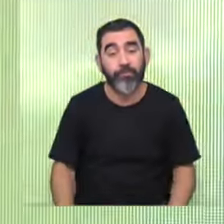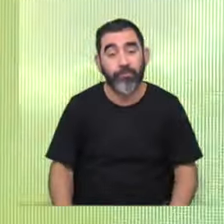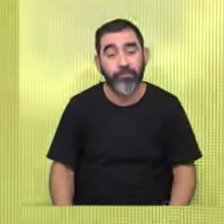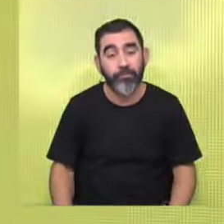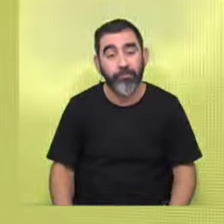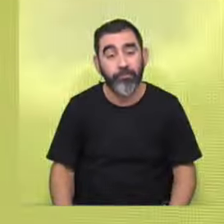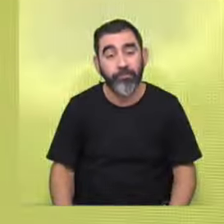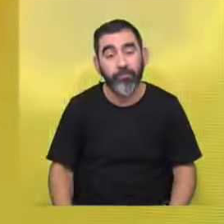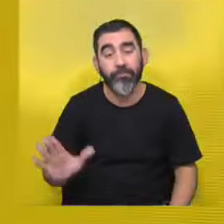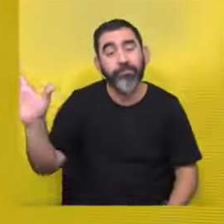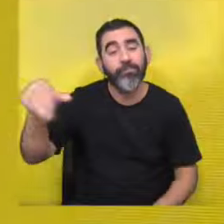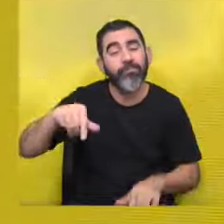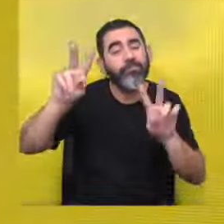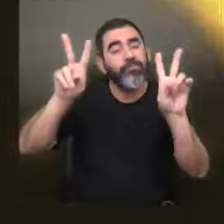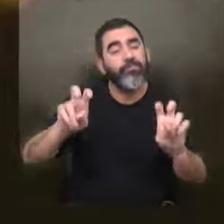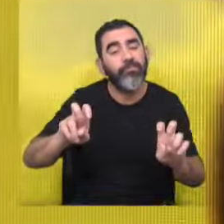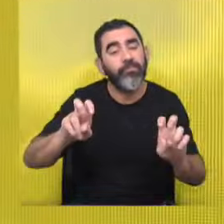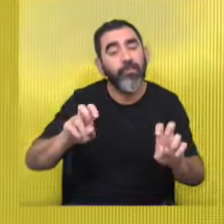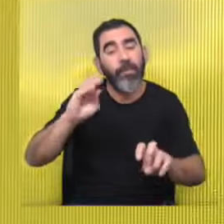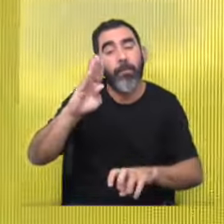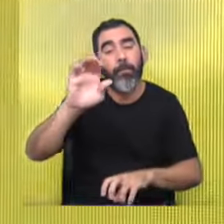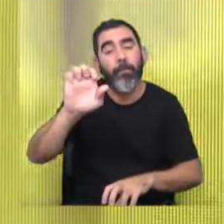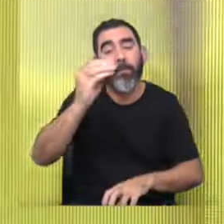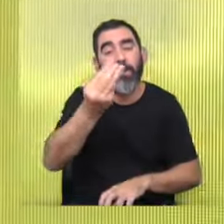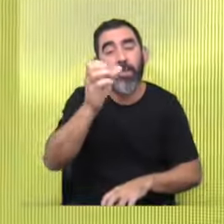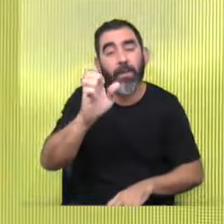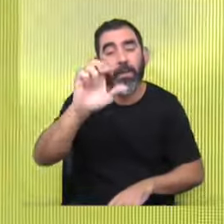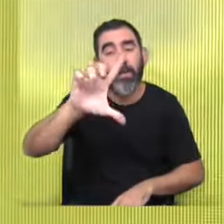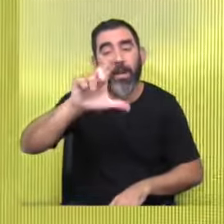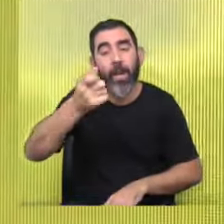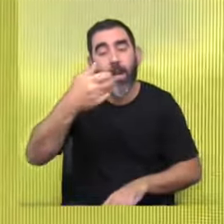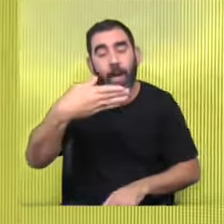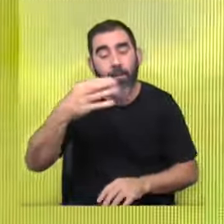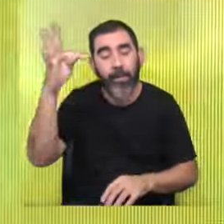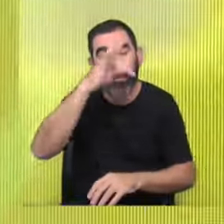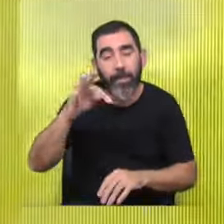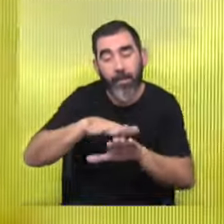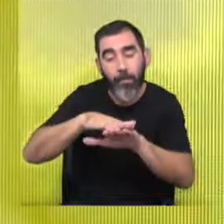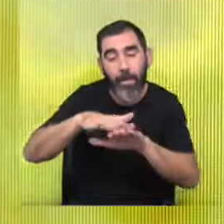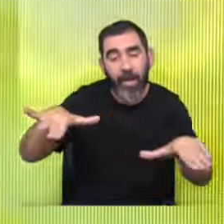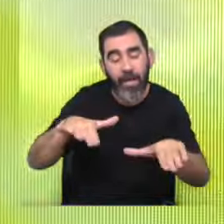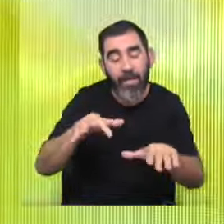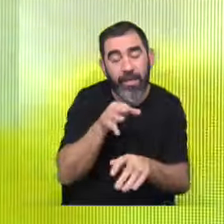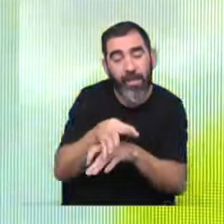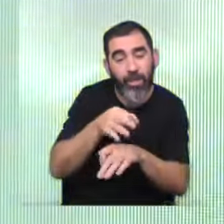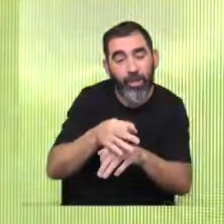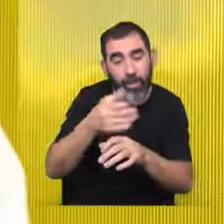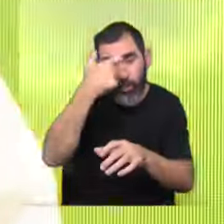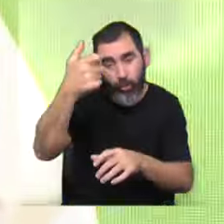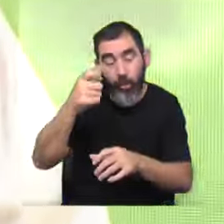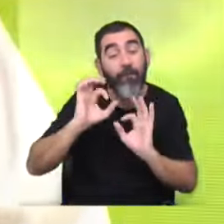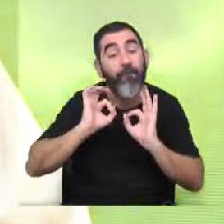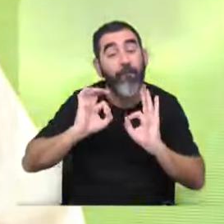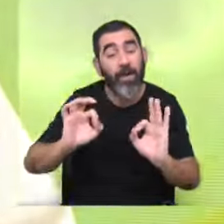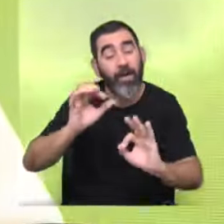a traer un poco lo que es el Pequelab, que es el taller de ciencia para peques, justamente que va a estar en